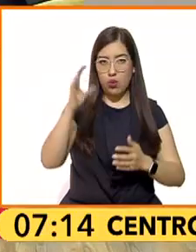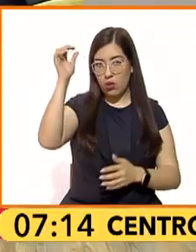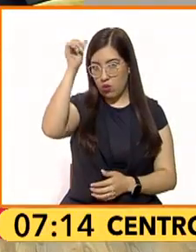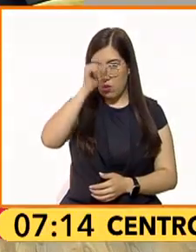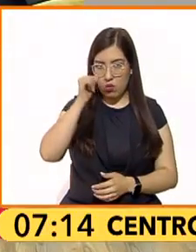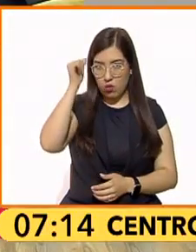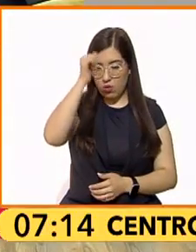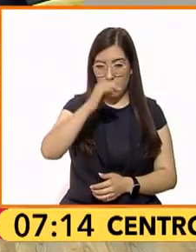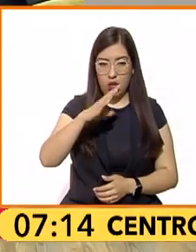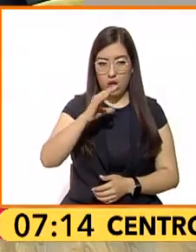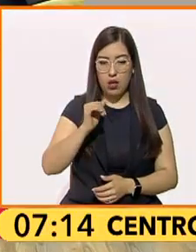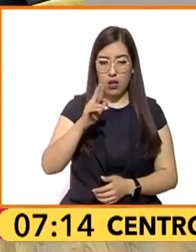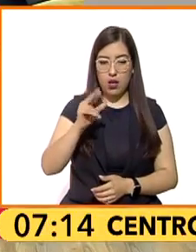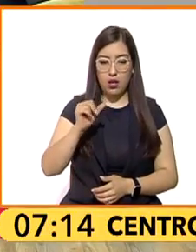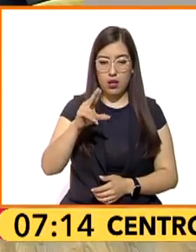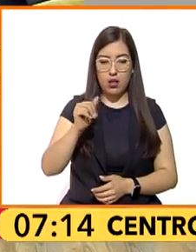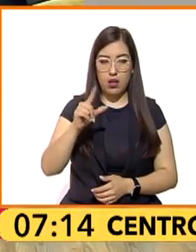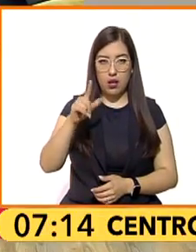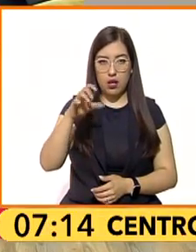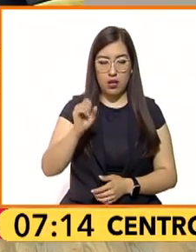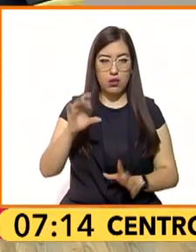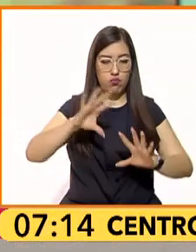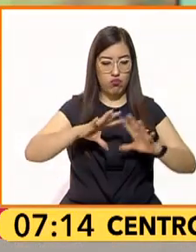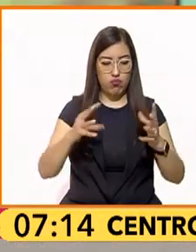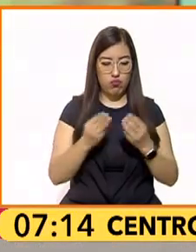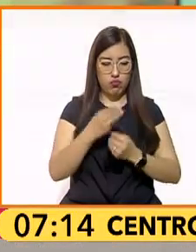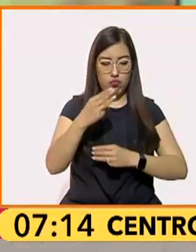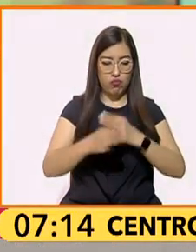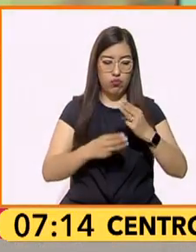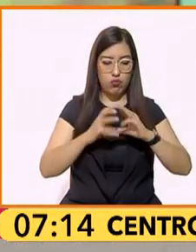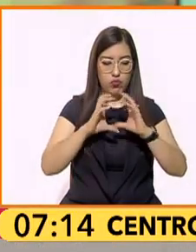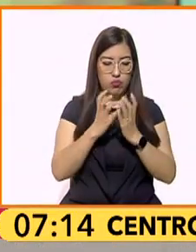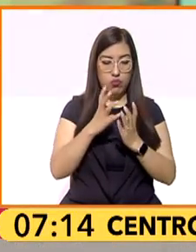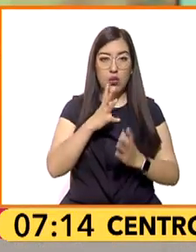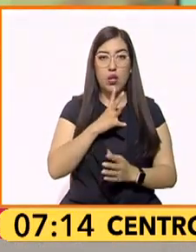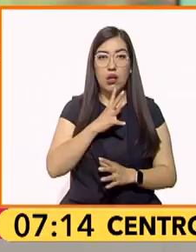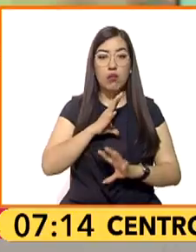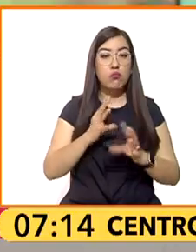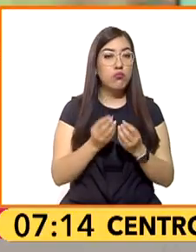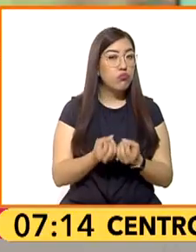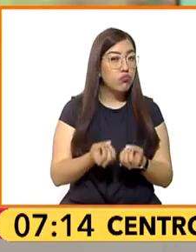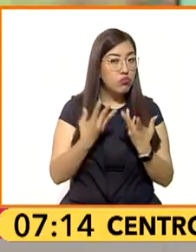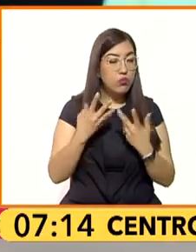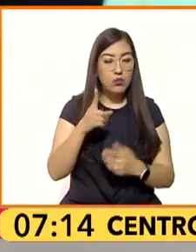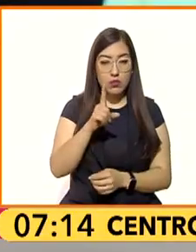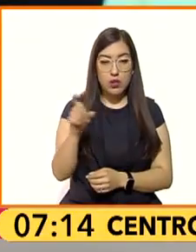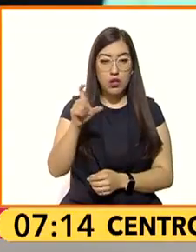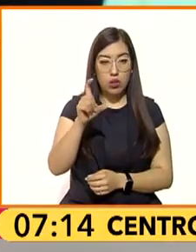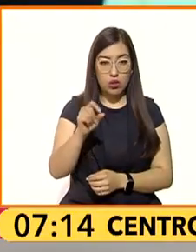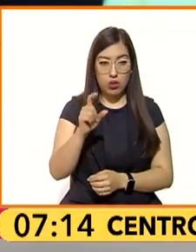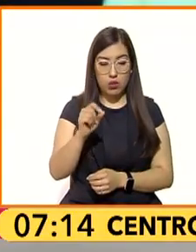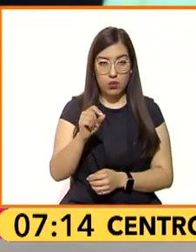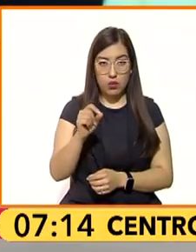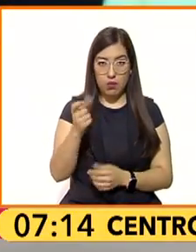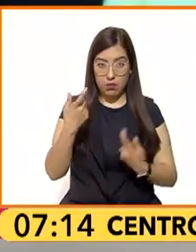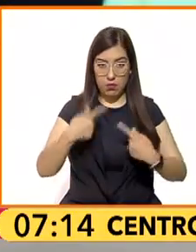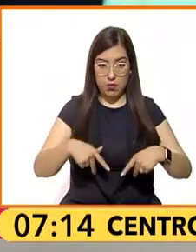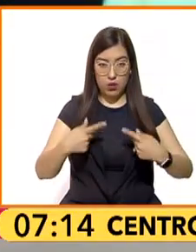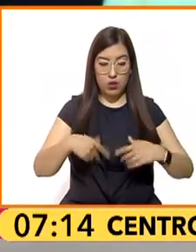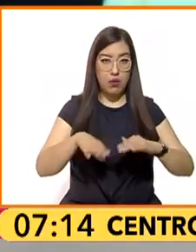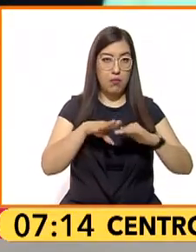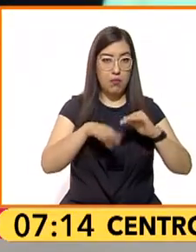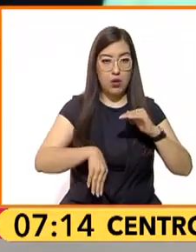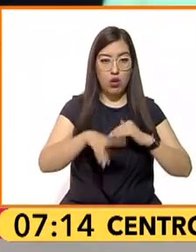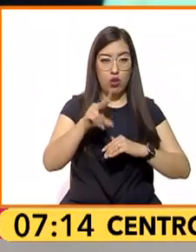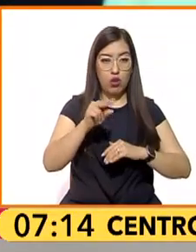120 cardenales que tienen que estar en el cónclave, ¿no? Y la regla es que los cardenales menores de 80 años son los que